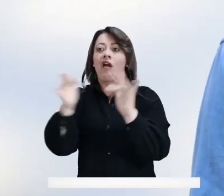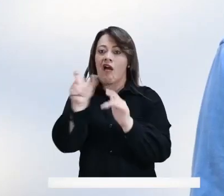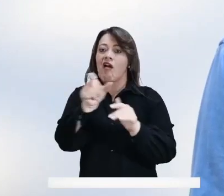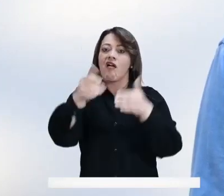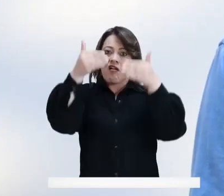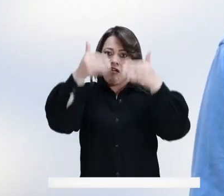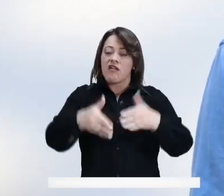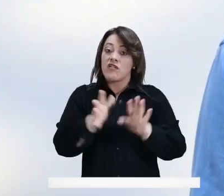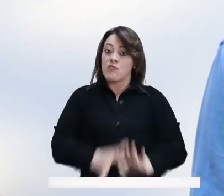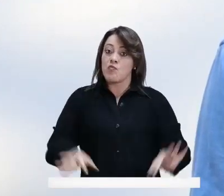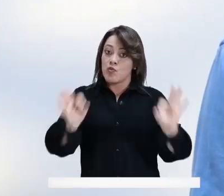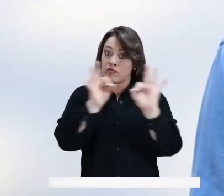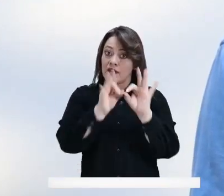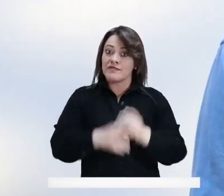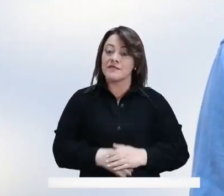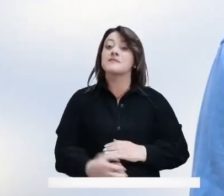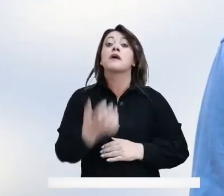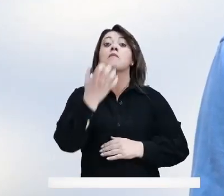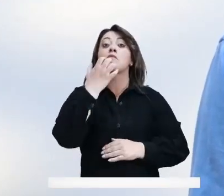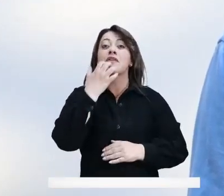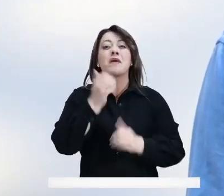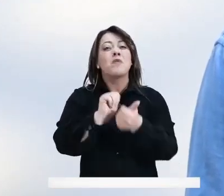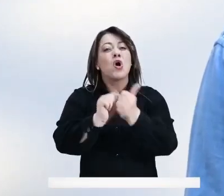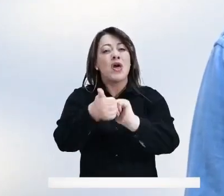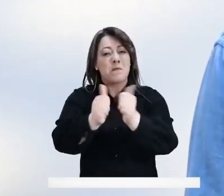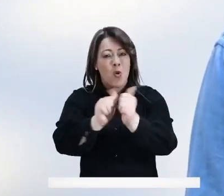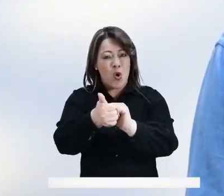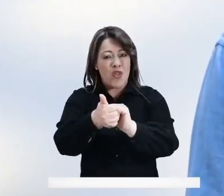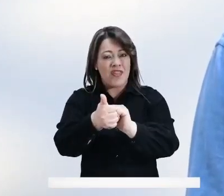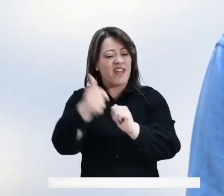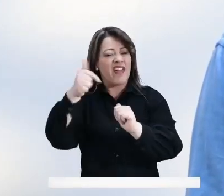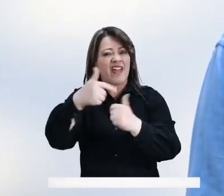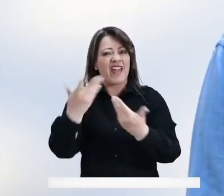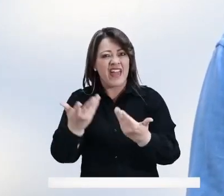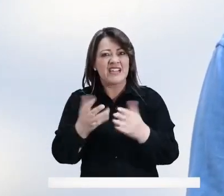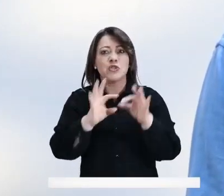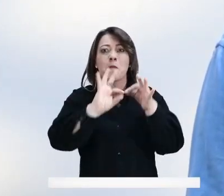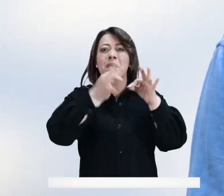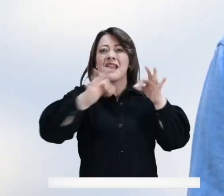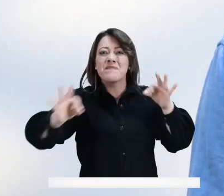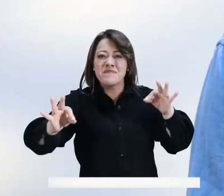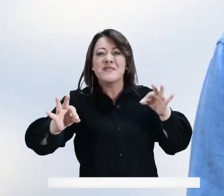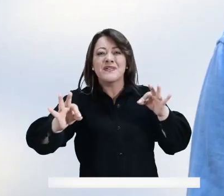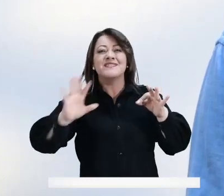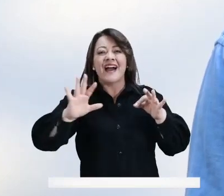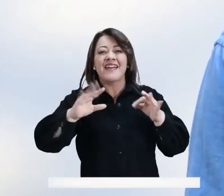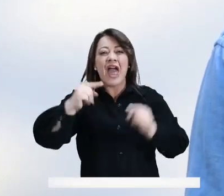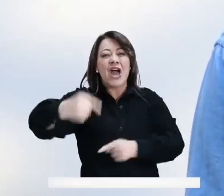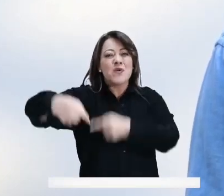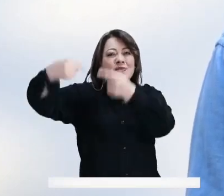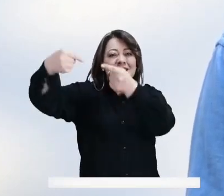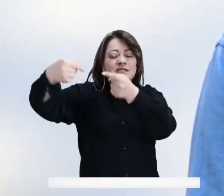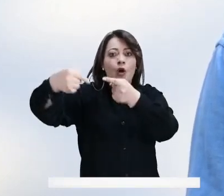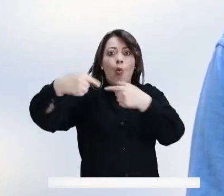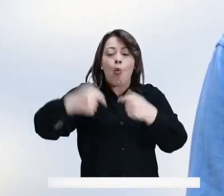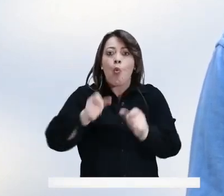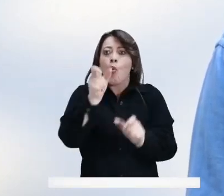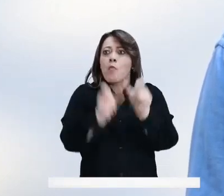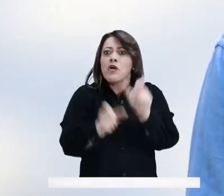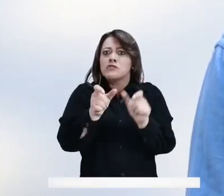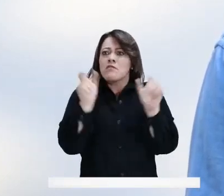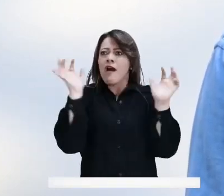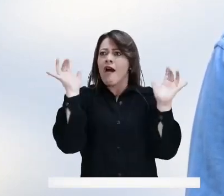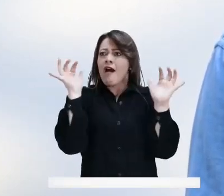gran importancia. Fíjese en el tema de los deportes, en todos estos paralímpicos la respuesta ha sido